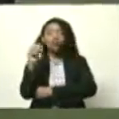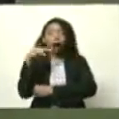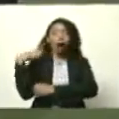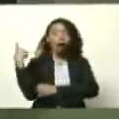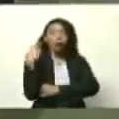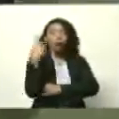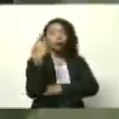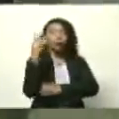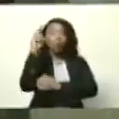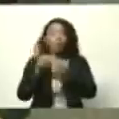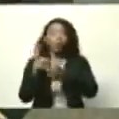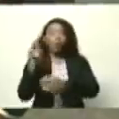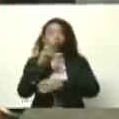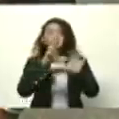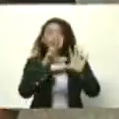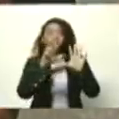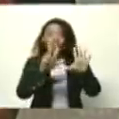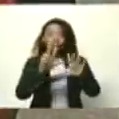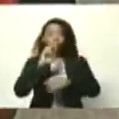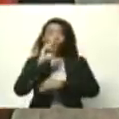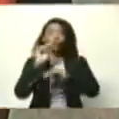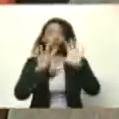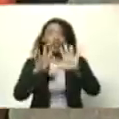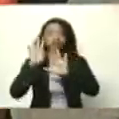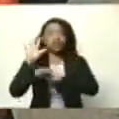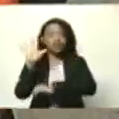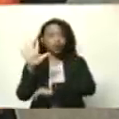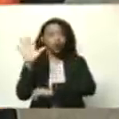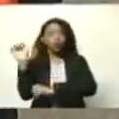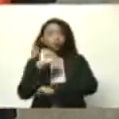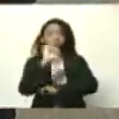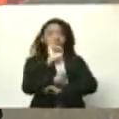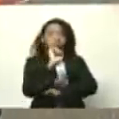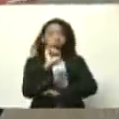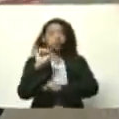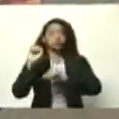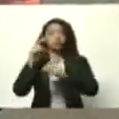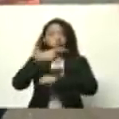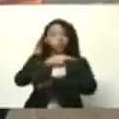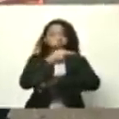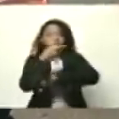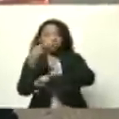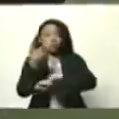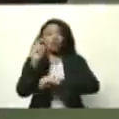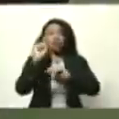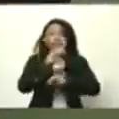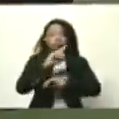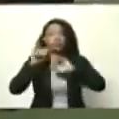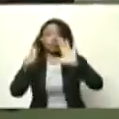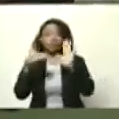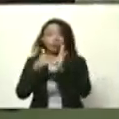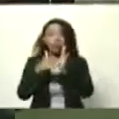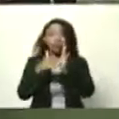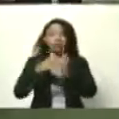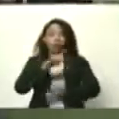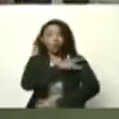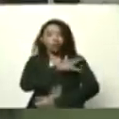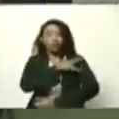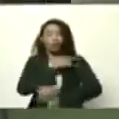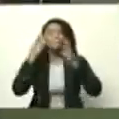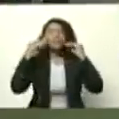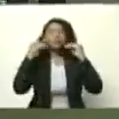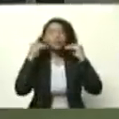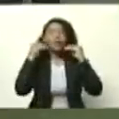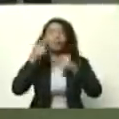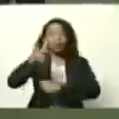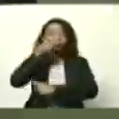ambulancias, 2.895 vehículos, 92 grúas, más de 16.000 estudiantes de la Universidad Nacional Experimental